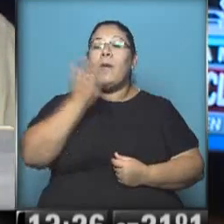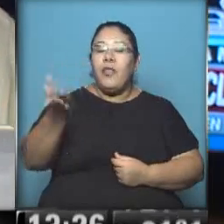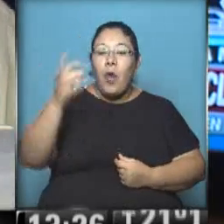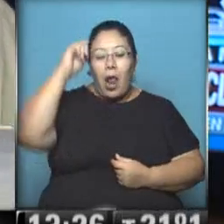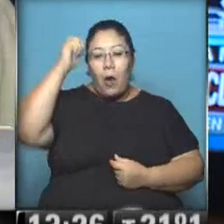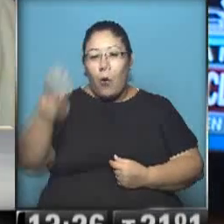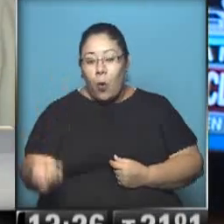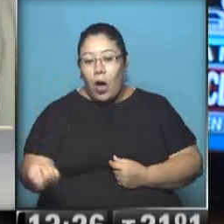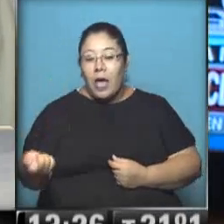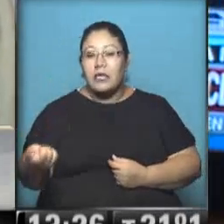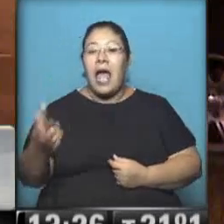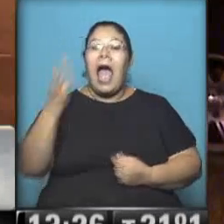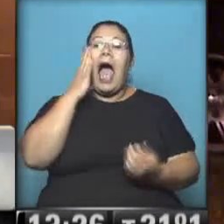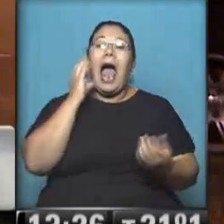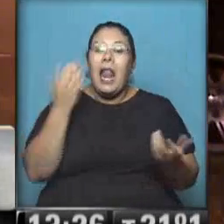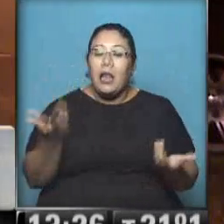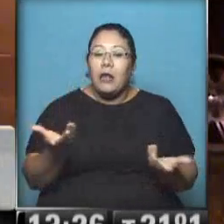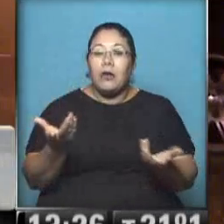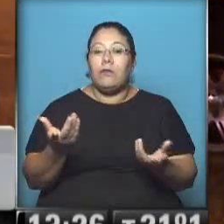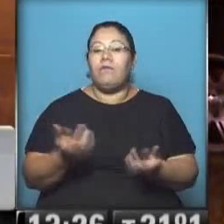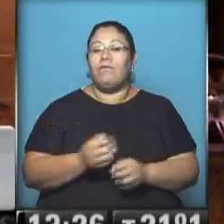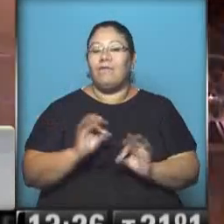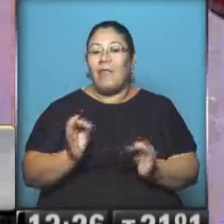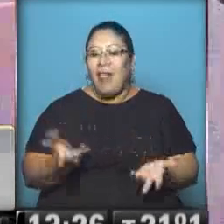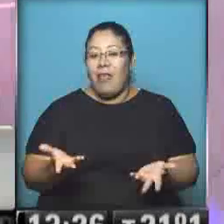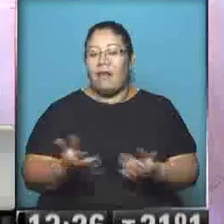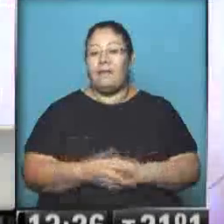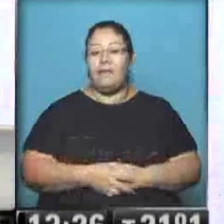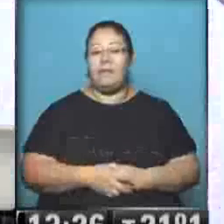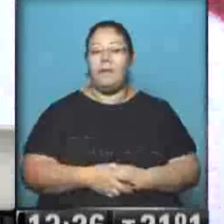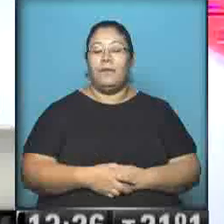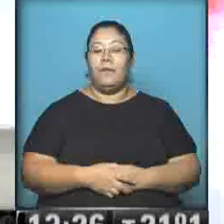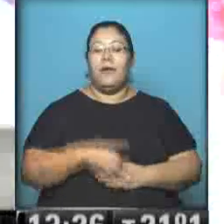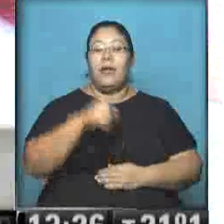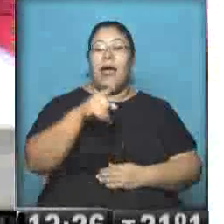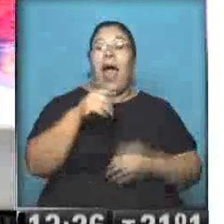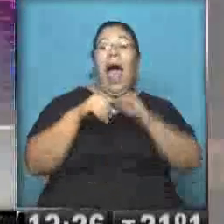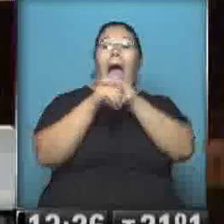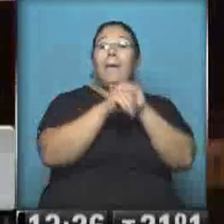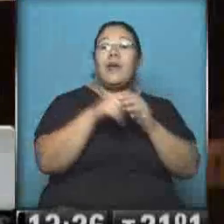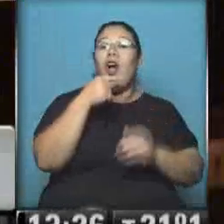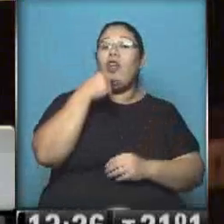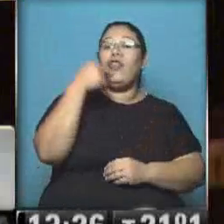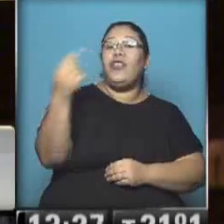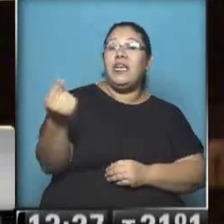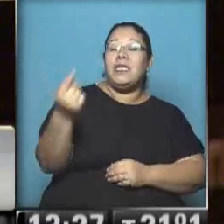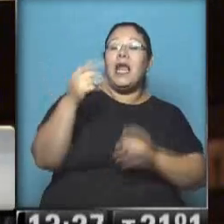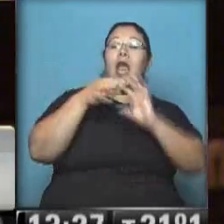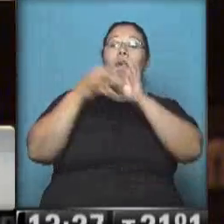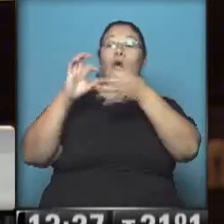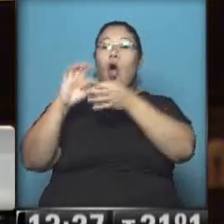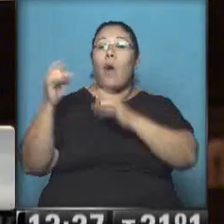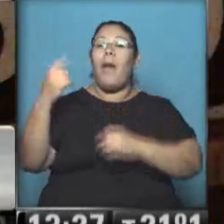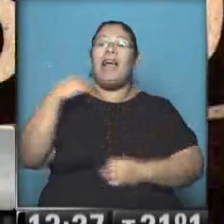la causa ninguna de estas decisiones? Incomprensible. Dicen sus amigos que se quedaba en Europa, en España, creo, no